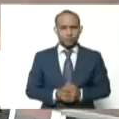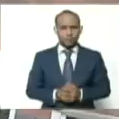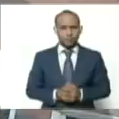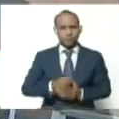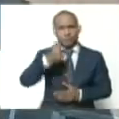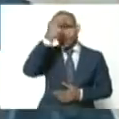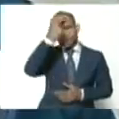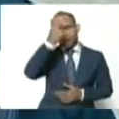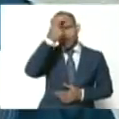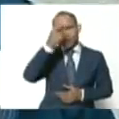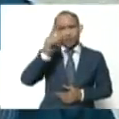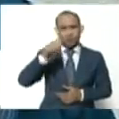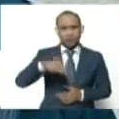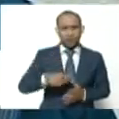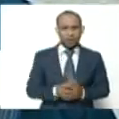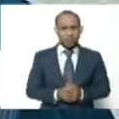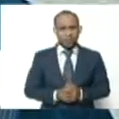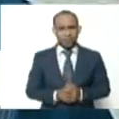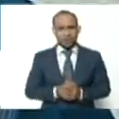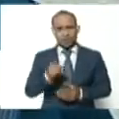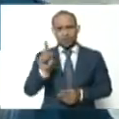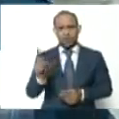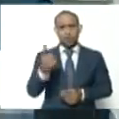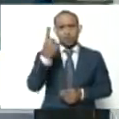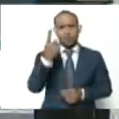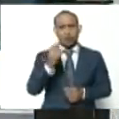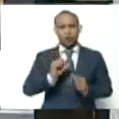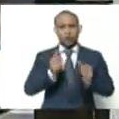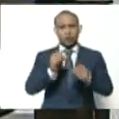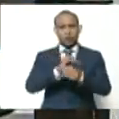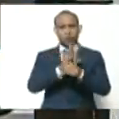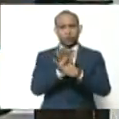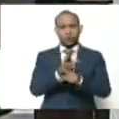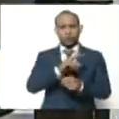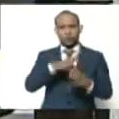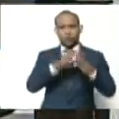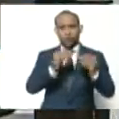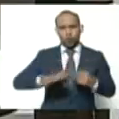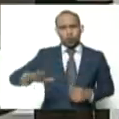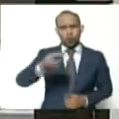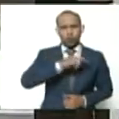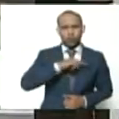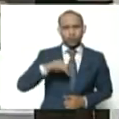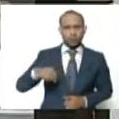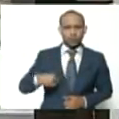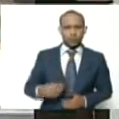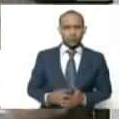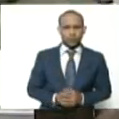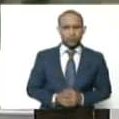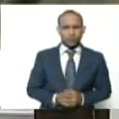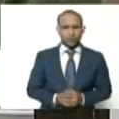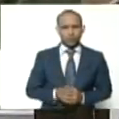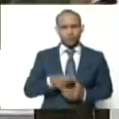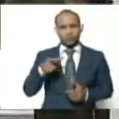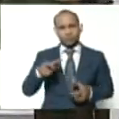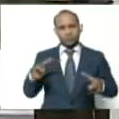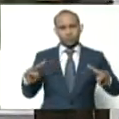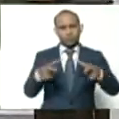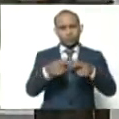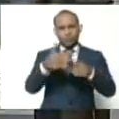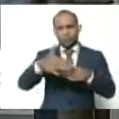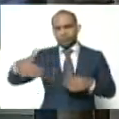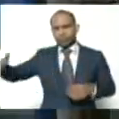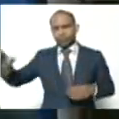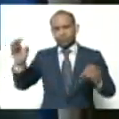Tarek El Aissami fue el primero que tuvo coronavirus de todos nosotros. De esta rama para allá ninguno ha